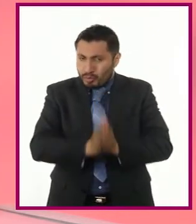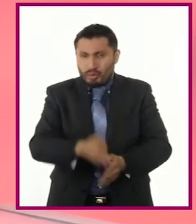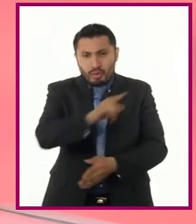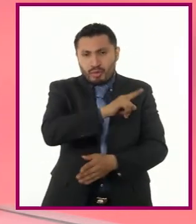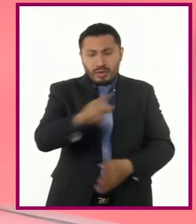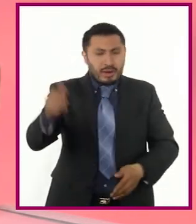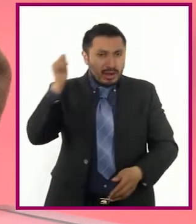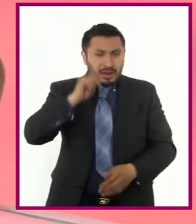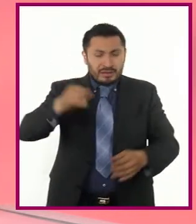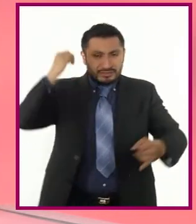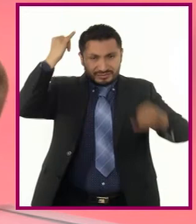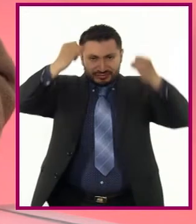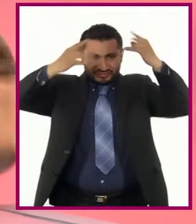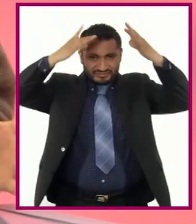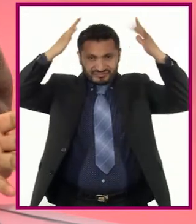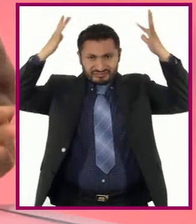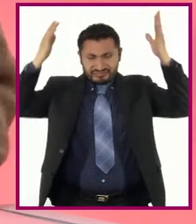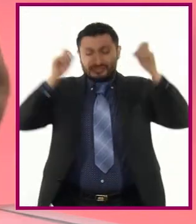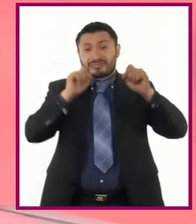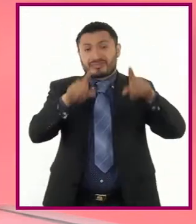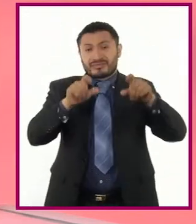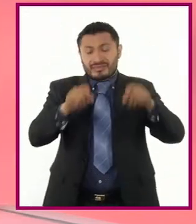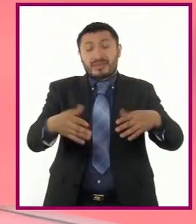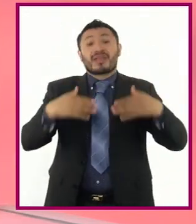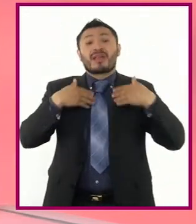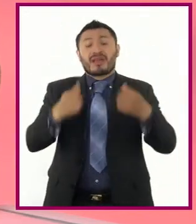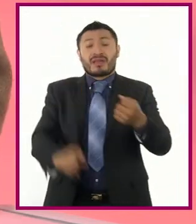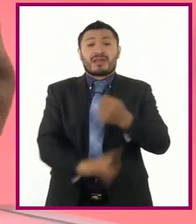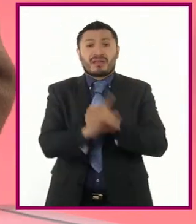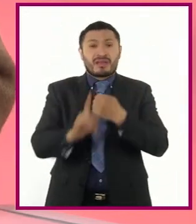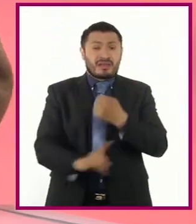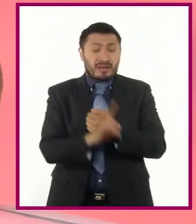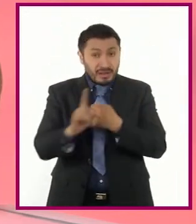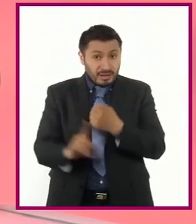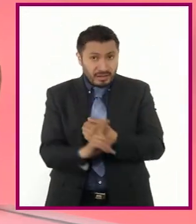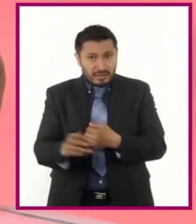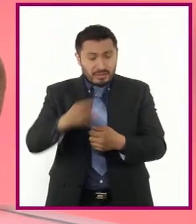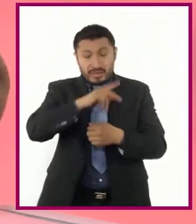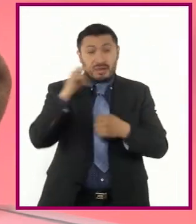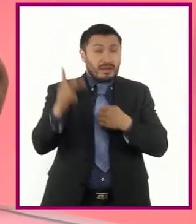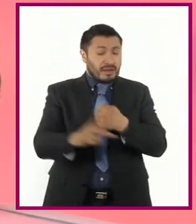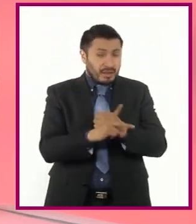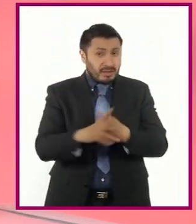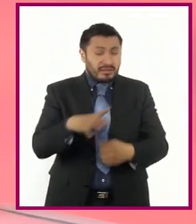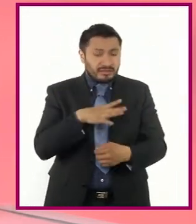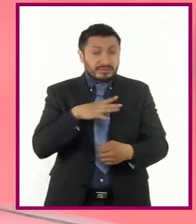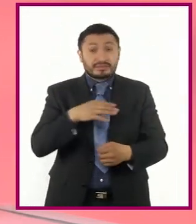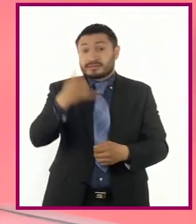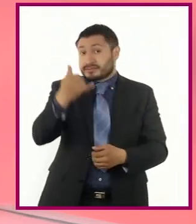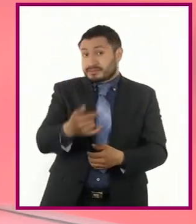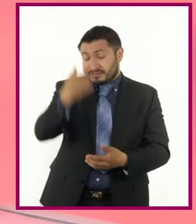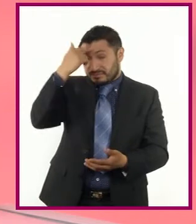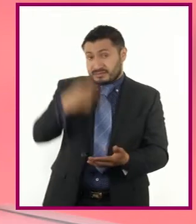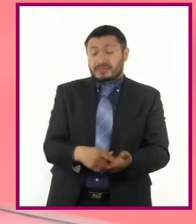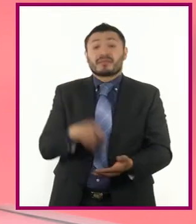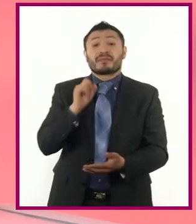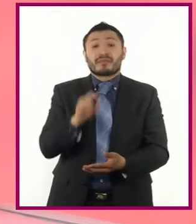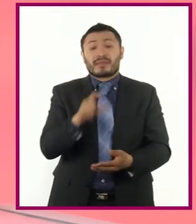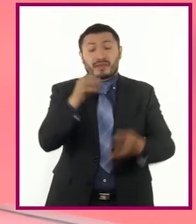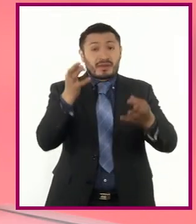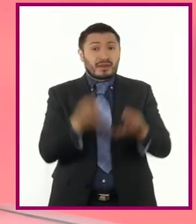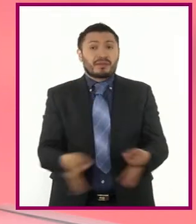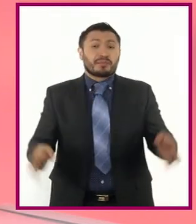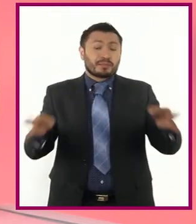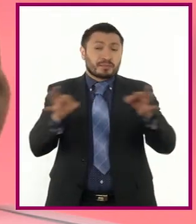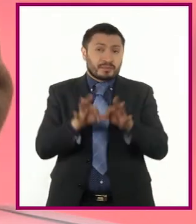siempre esa imaginación para también entender muchos de los problemas que tenemos en nuestro país. Y creo también, algo también muy fundamental,